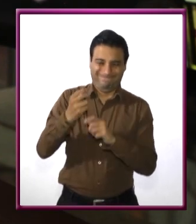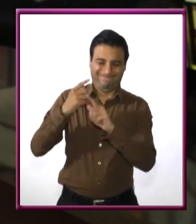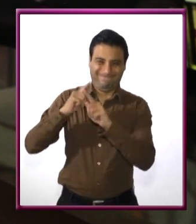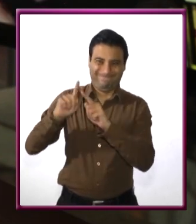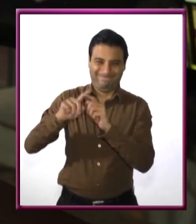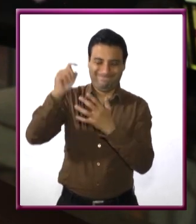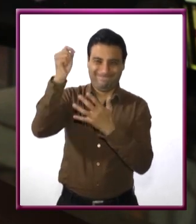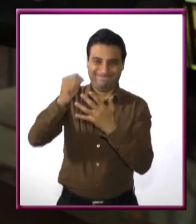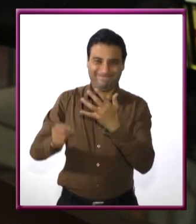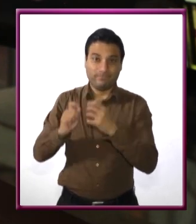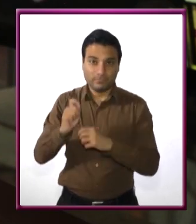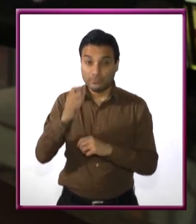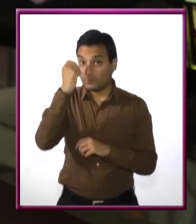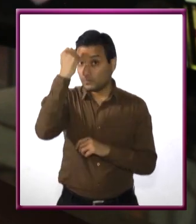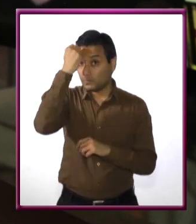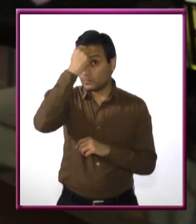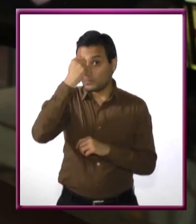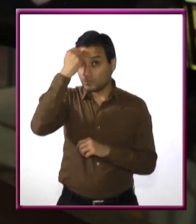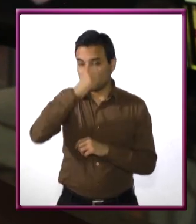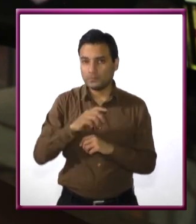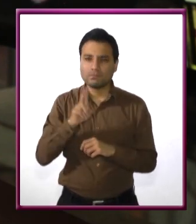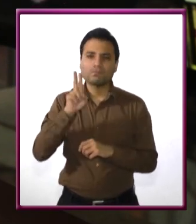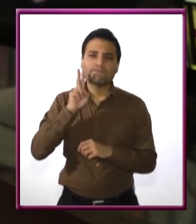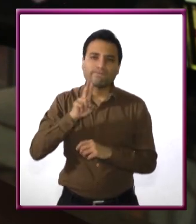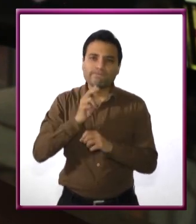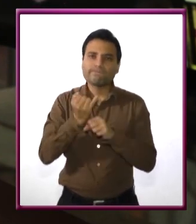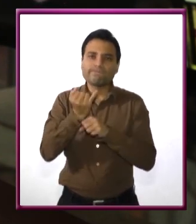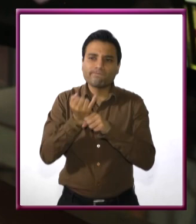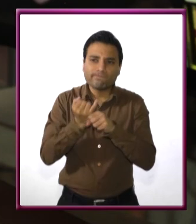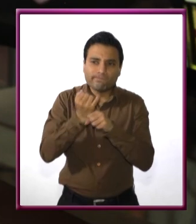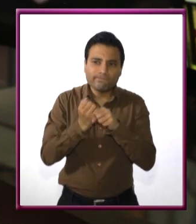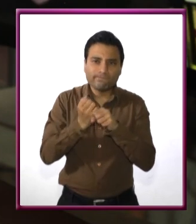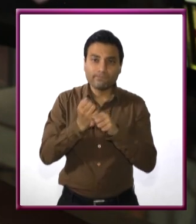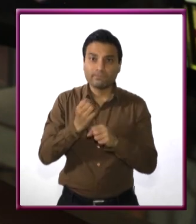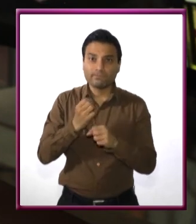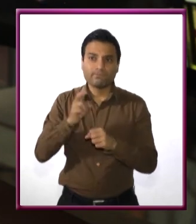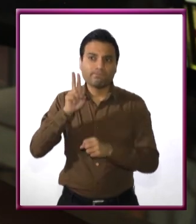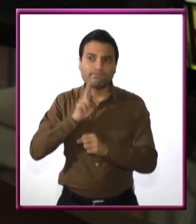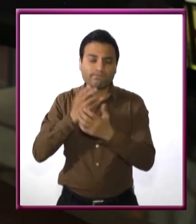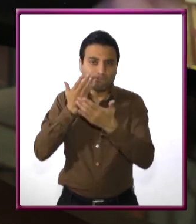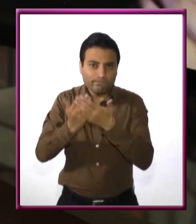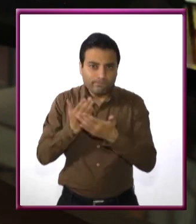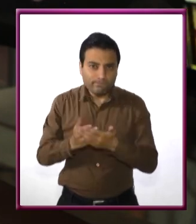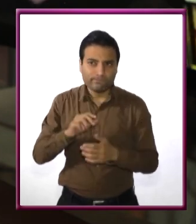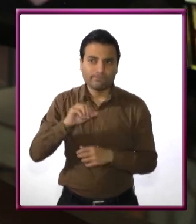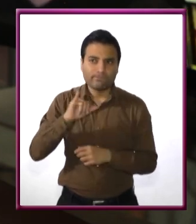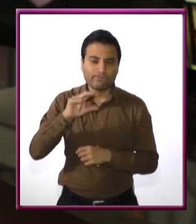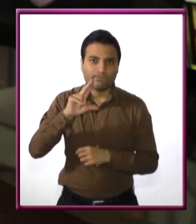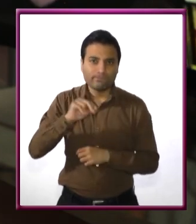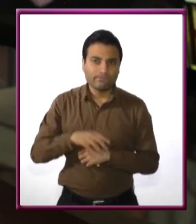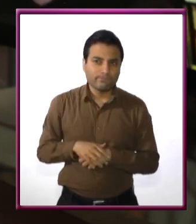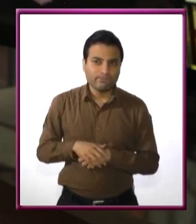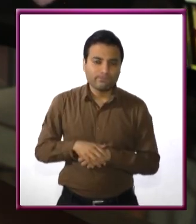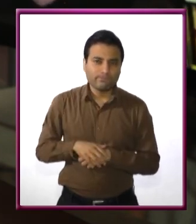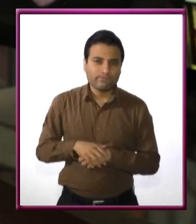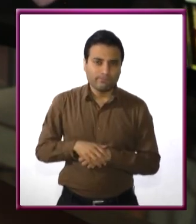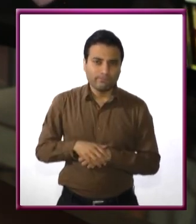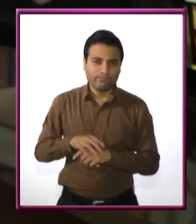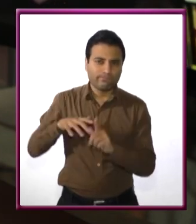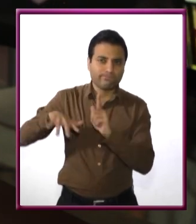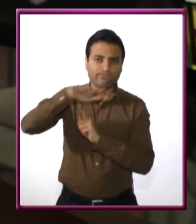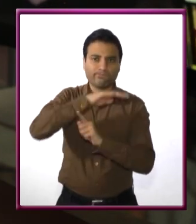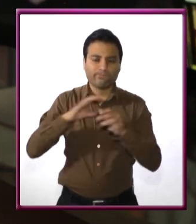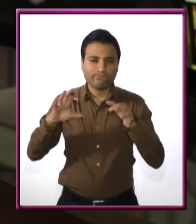disciplinas nosotros evaluamos las teorías viendo si nos permiten dar descripciones que se ajusten a los